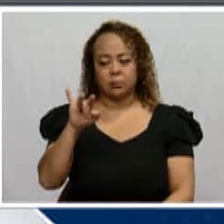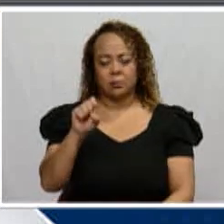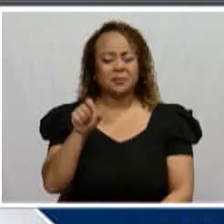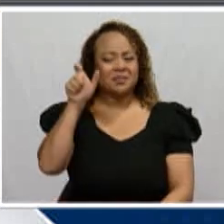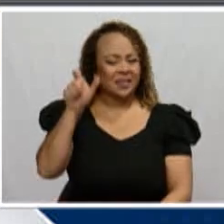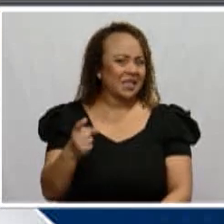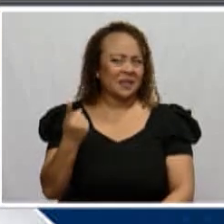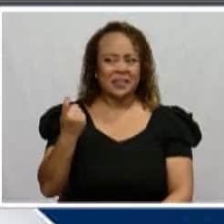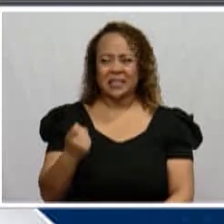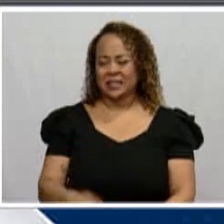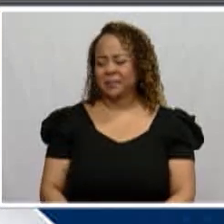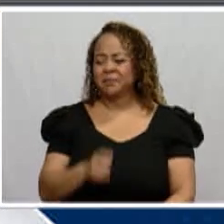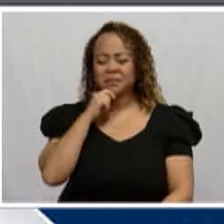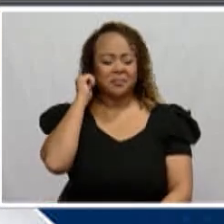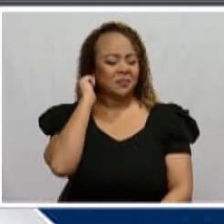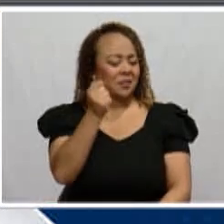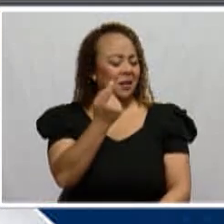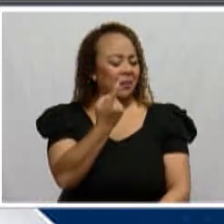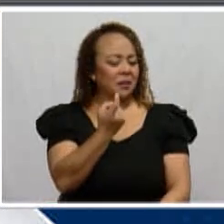eficiente